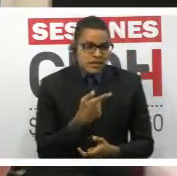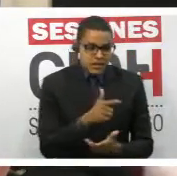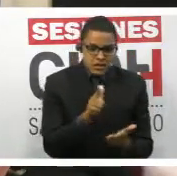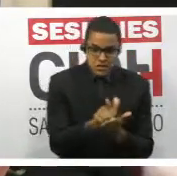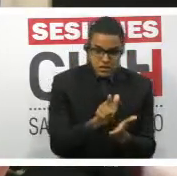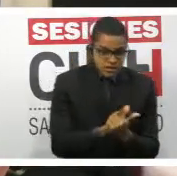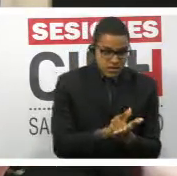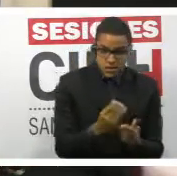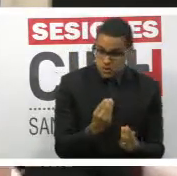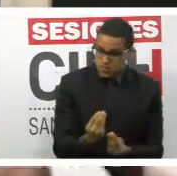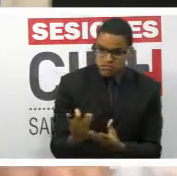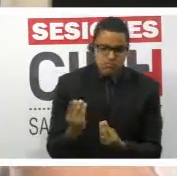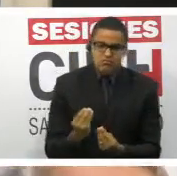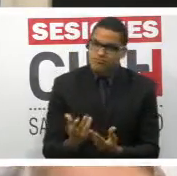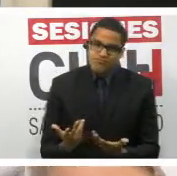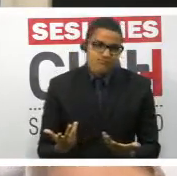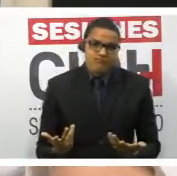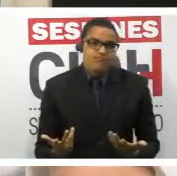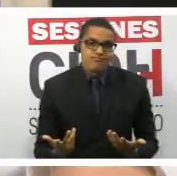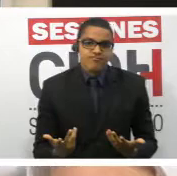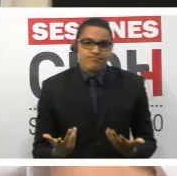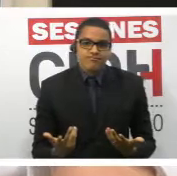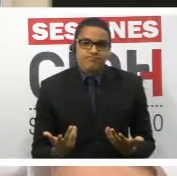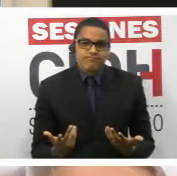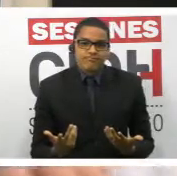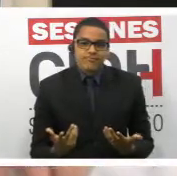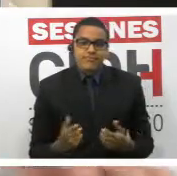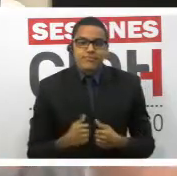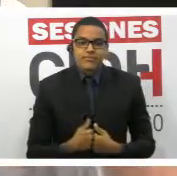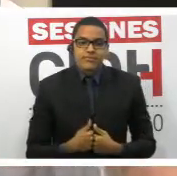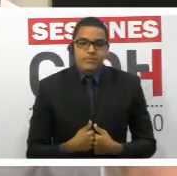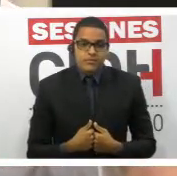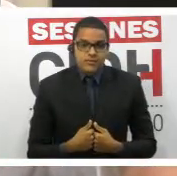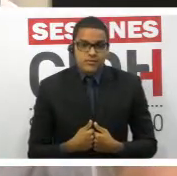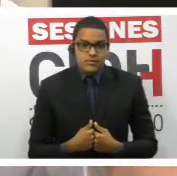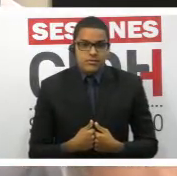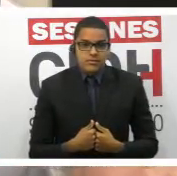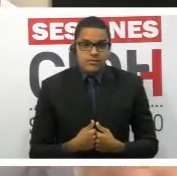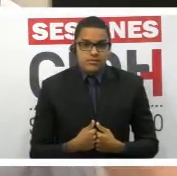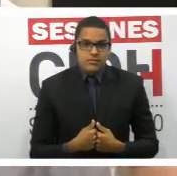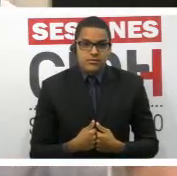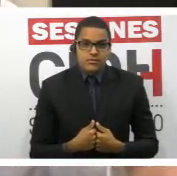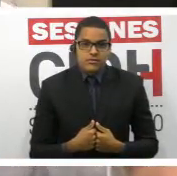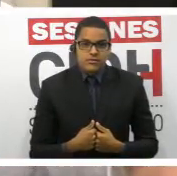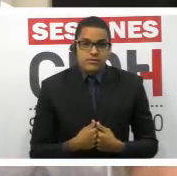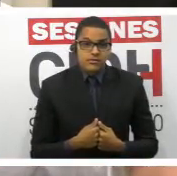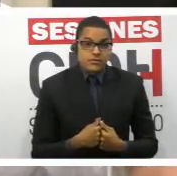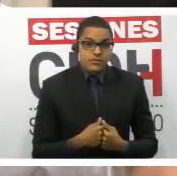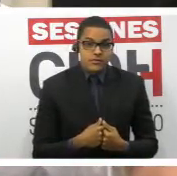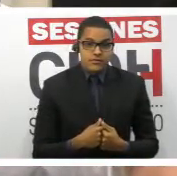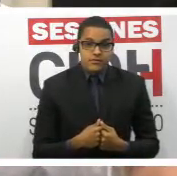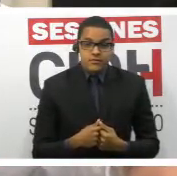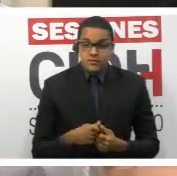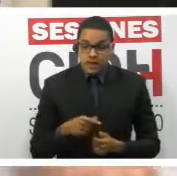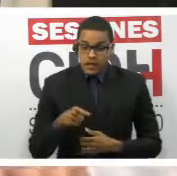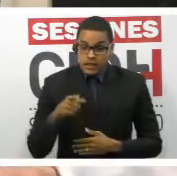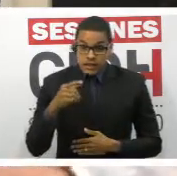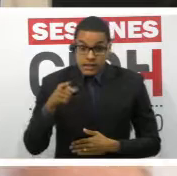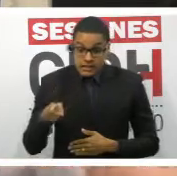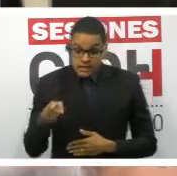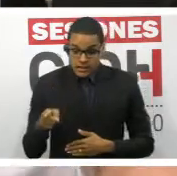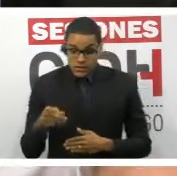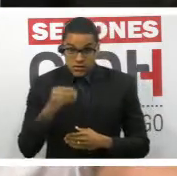señora reproductiva pero en particular sobre este caso hay una negación del derecho a decidir sobre el cuerpo de las mujeres con discapacidad